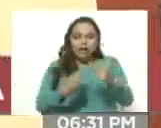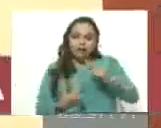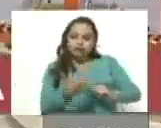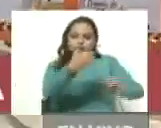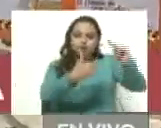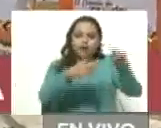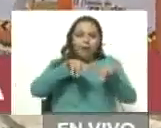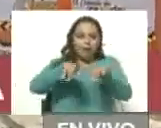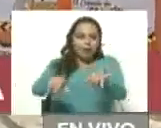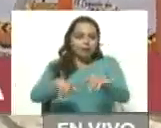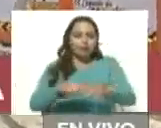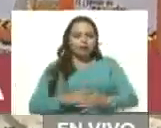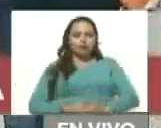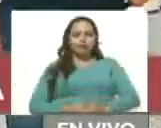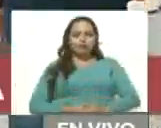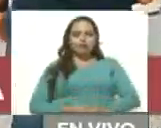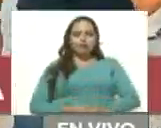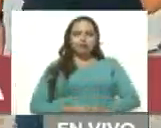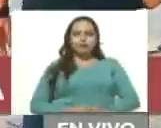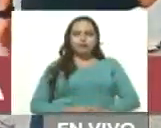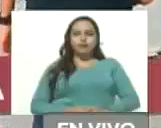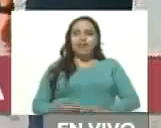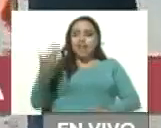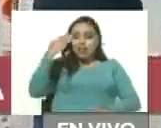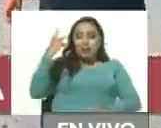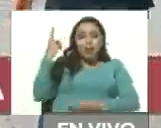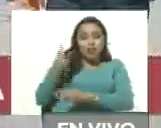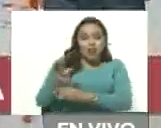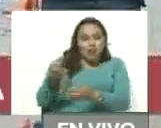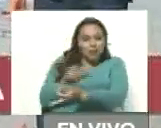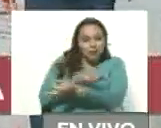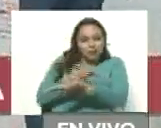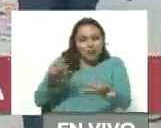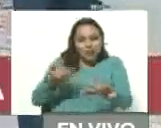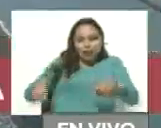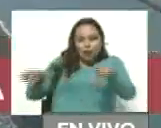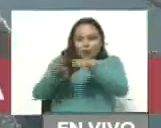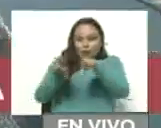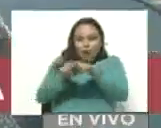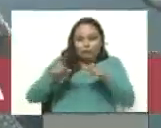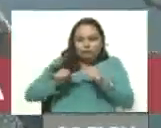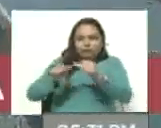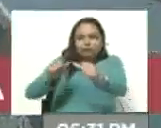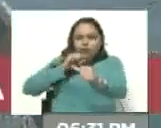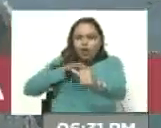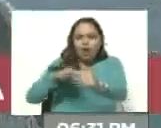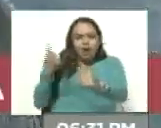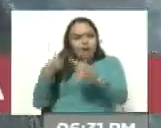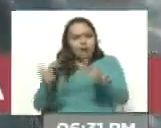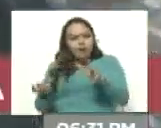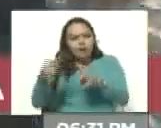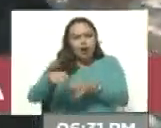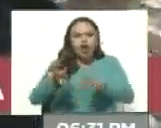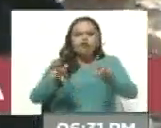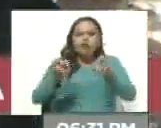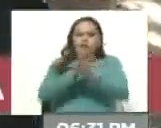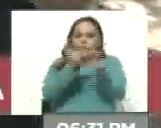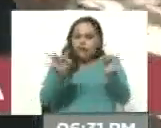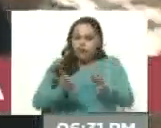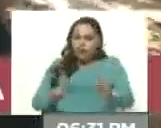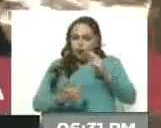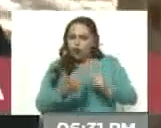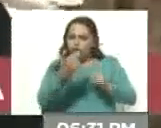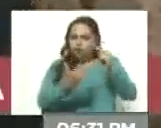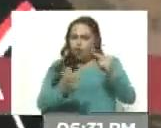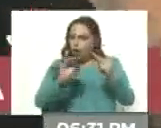construyó en la época sabemos que tiene que ser exacto para mantener la parte histórica pero van a ver un poquito de materiales actuales o todos va a ser